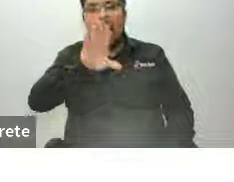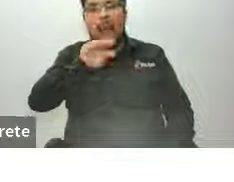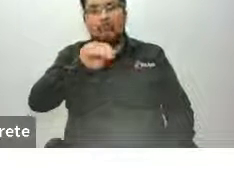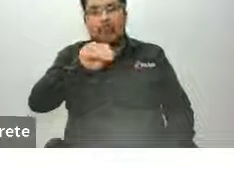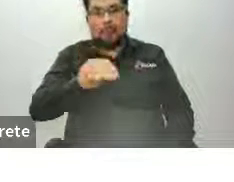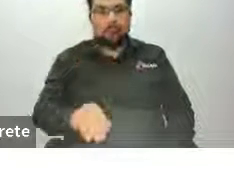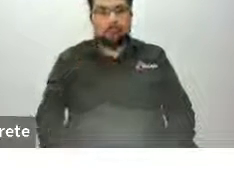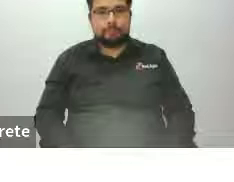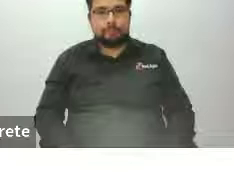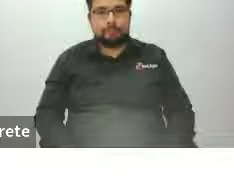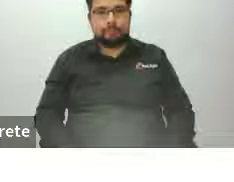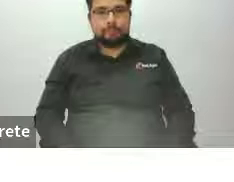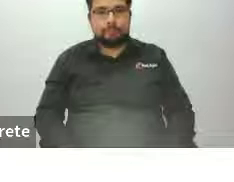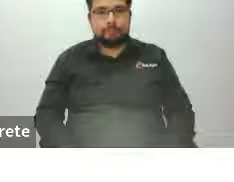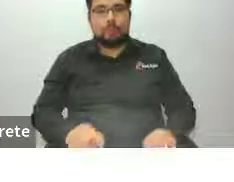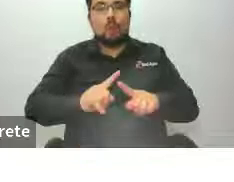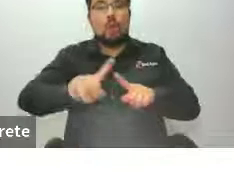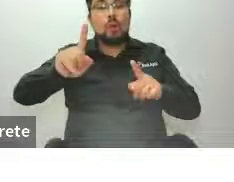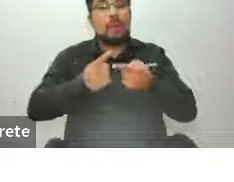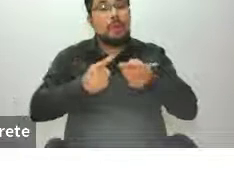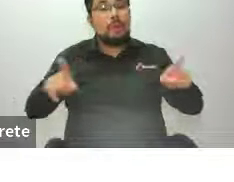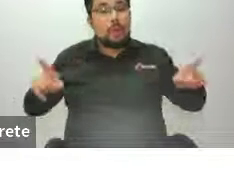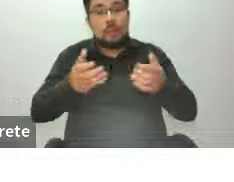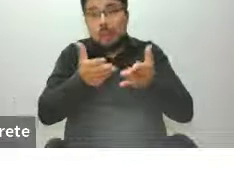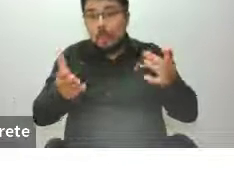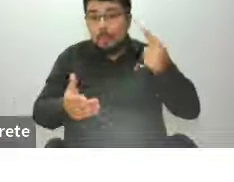¿Alguna otra distinta que piensen por ahí?